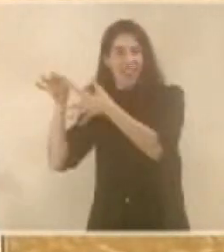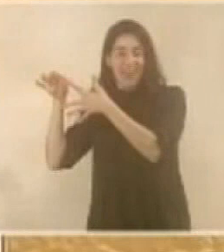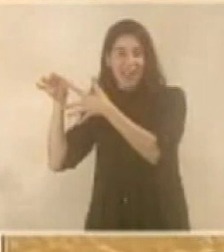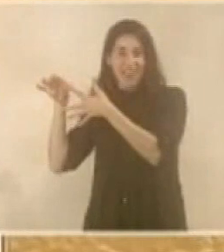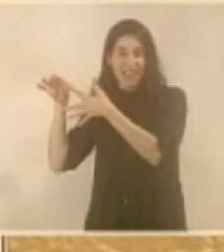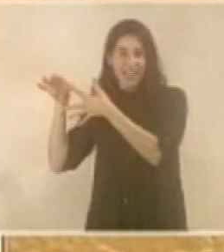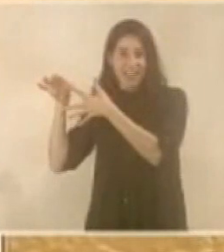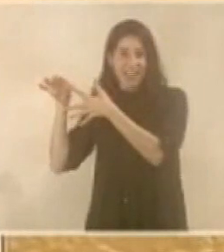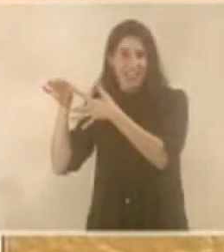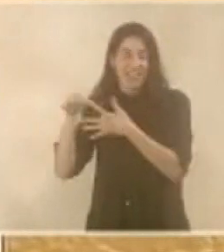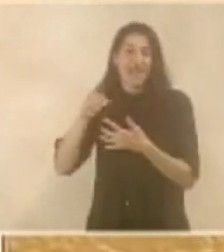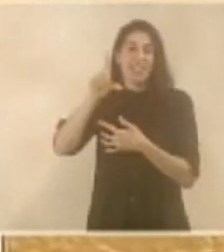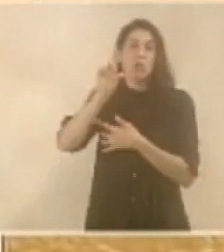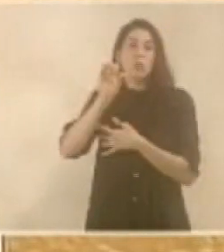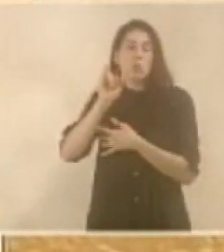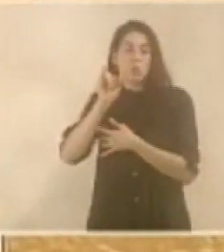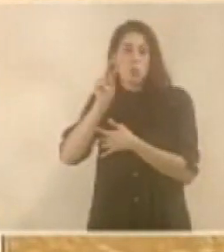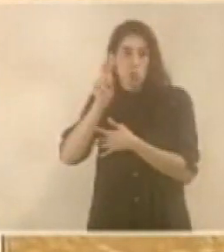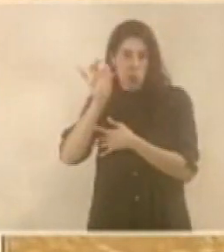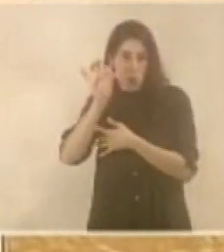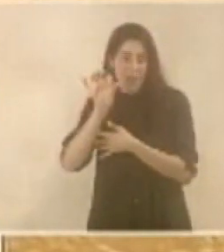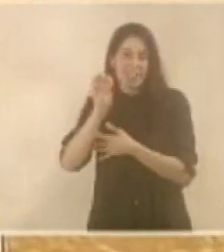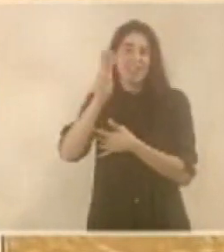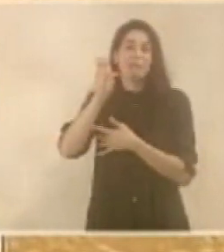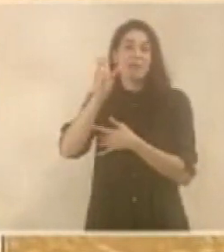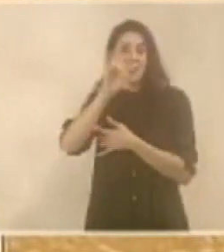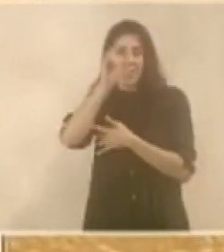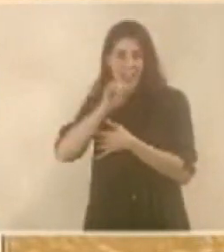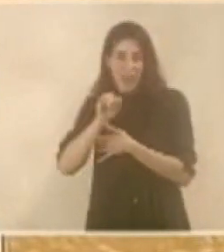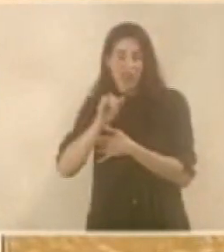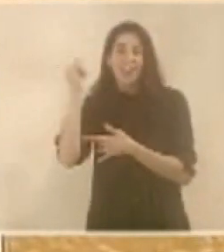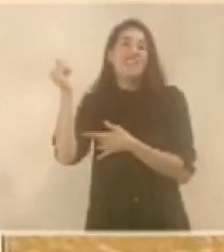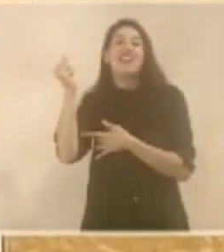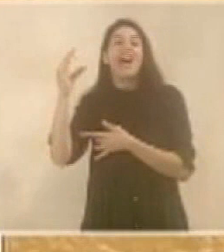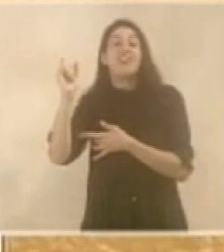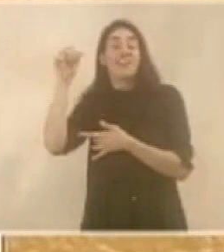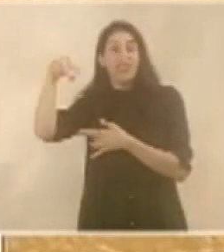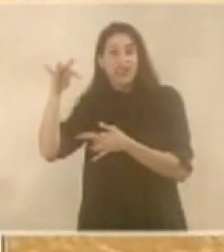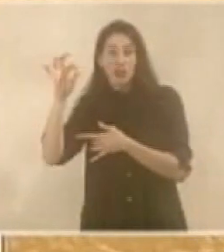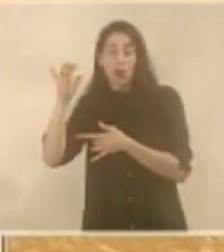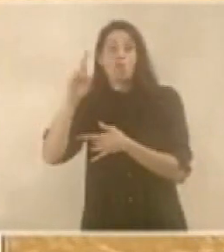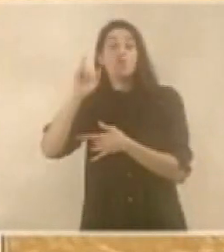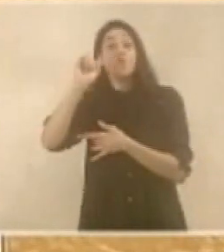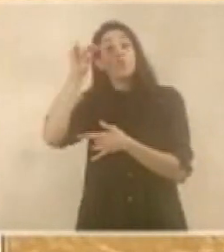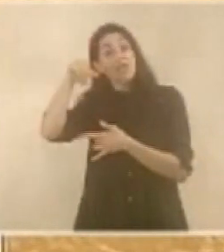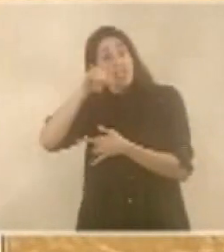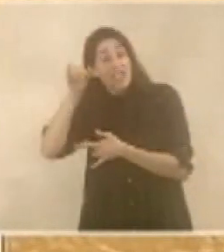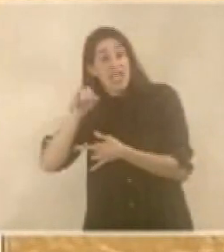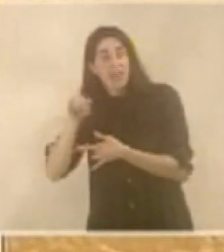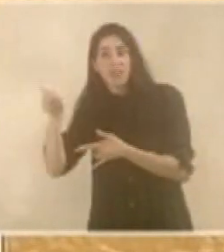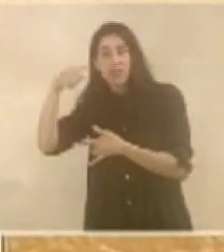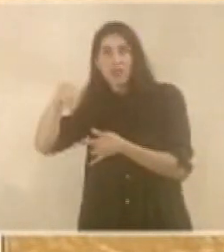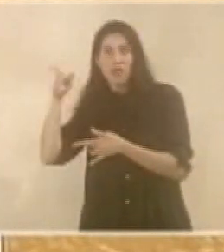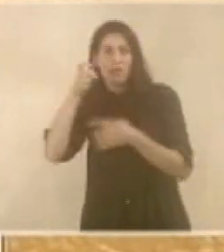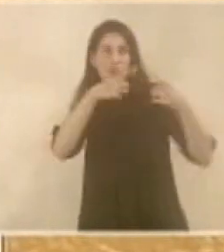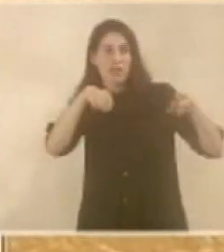Daoiz y Pedro Velarde y el teniente de infantería Jacinto Ruiz, oír los sones de esta marcha militar, por mucho que ahora se les